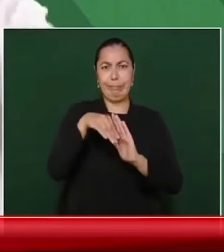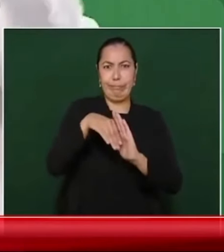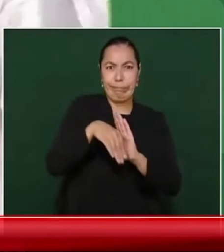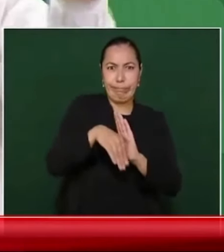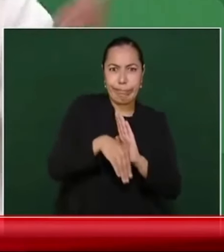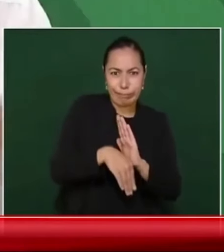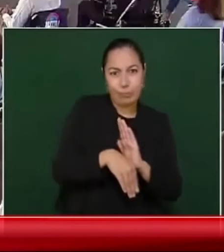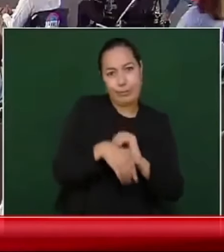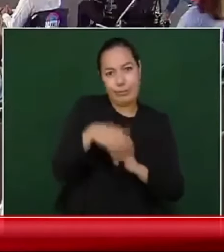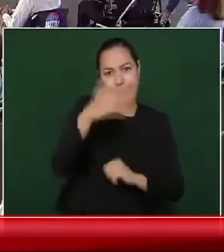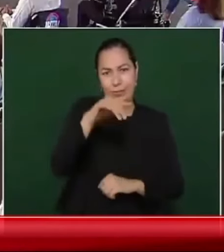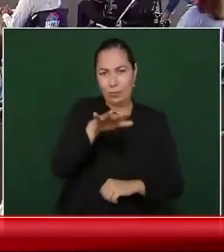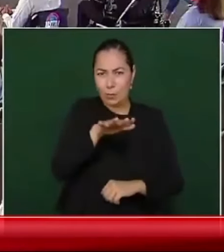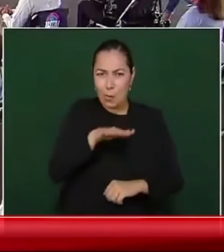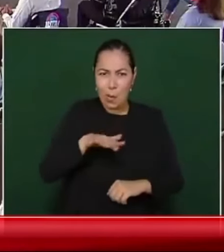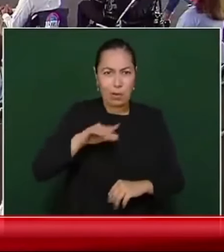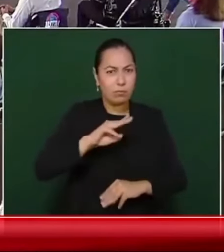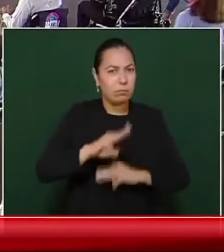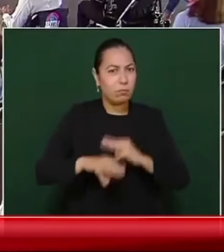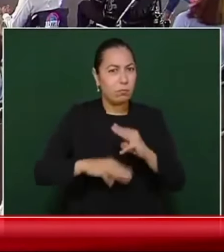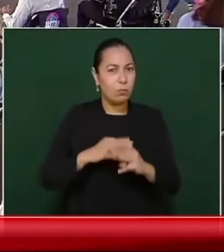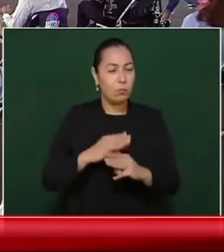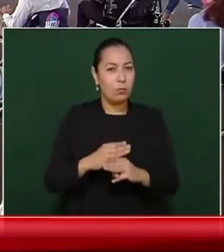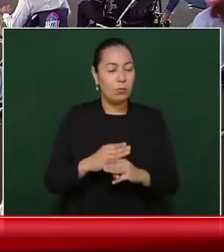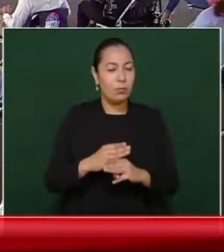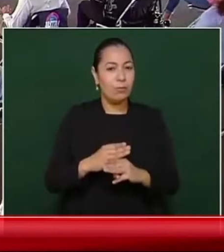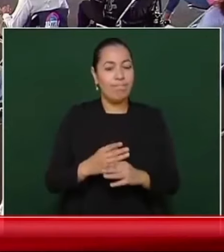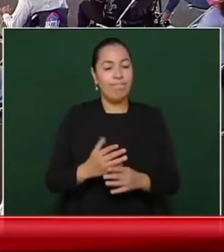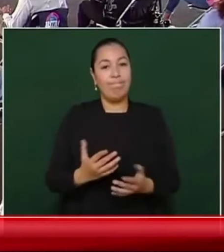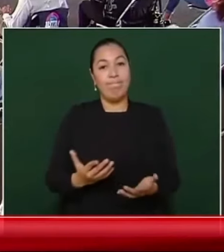mundial sobre todo